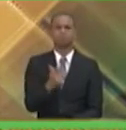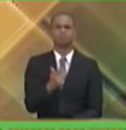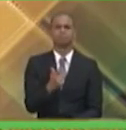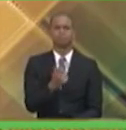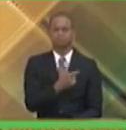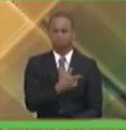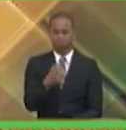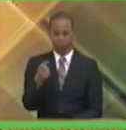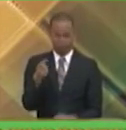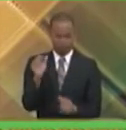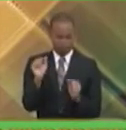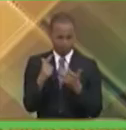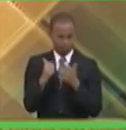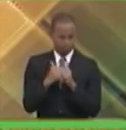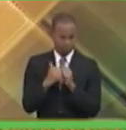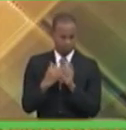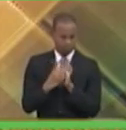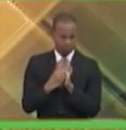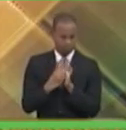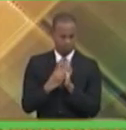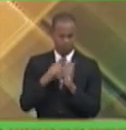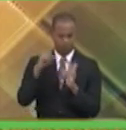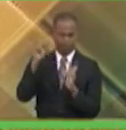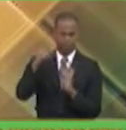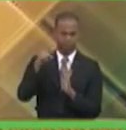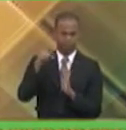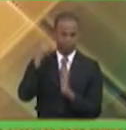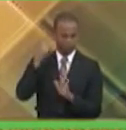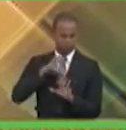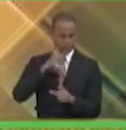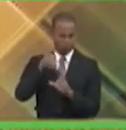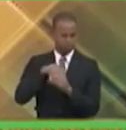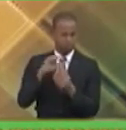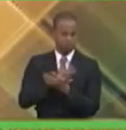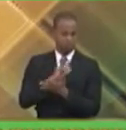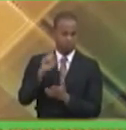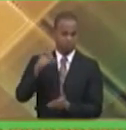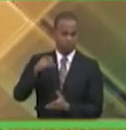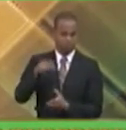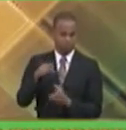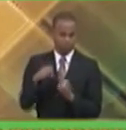tienen alguna discapacidad? ¿Es obligatorio para ir a la escuela? ¿Tienes tú